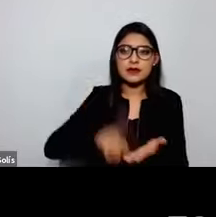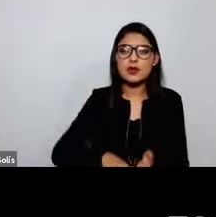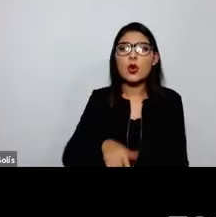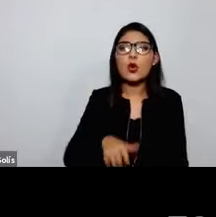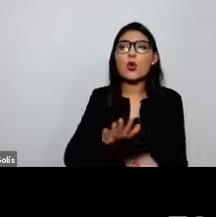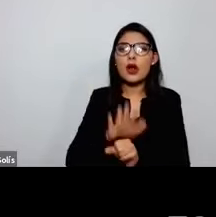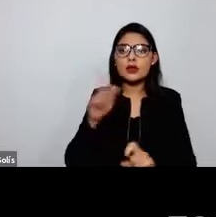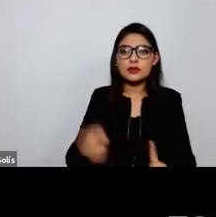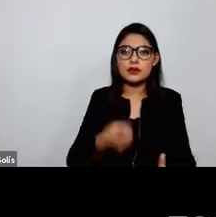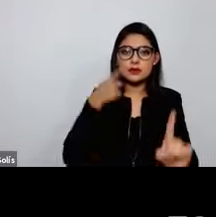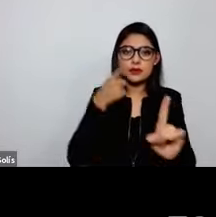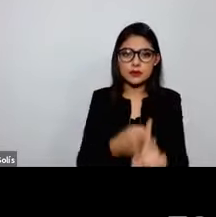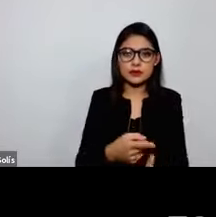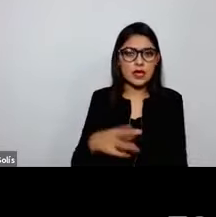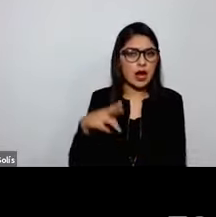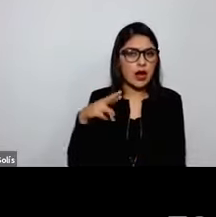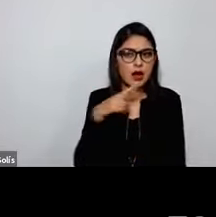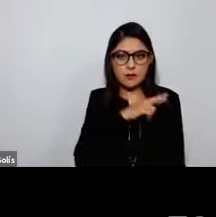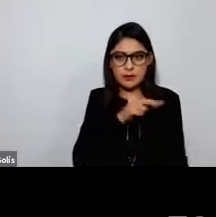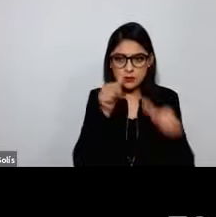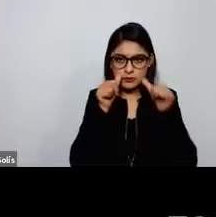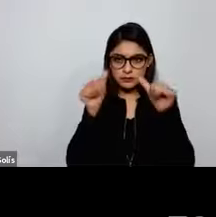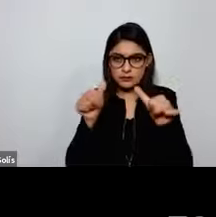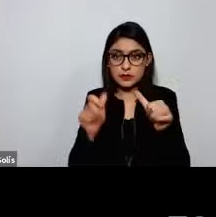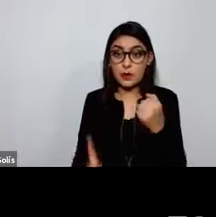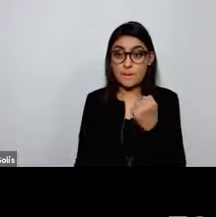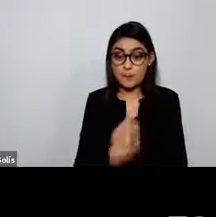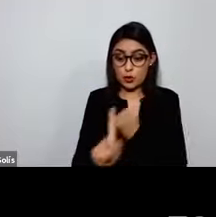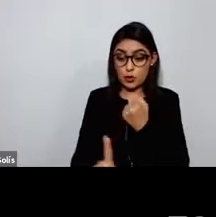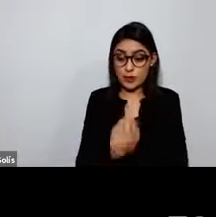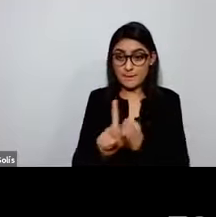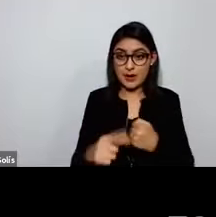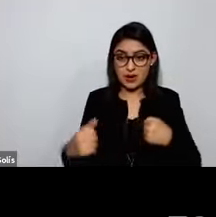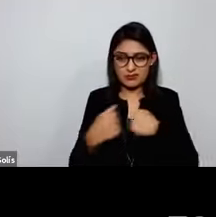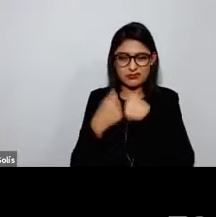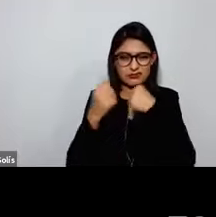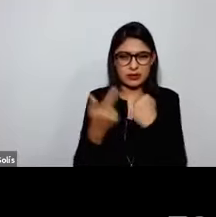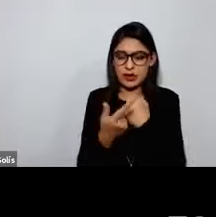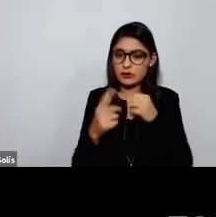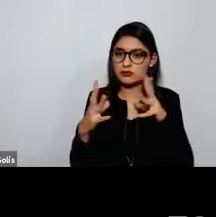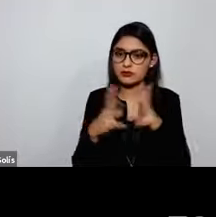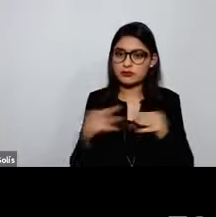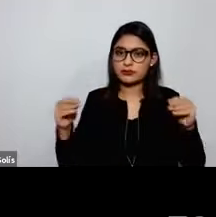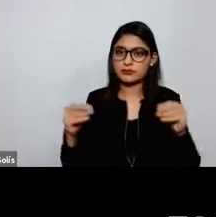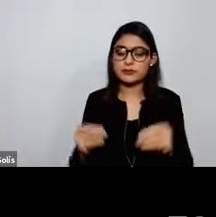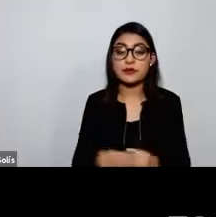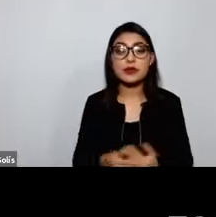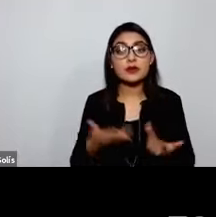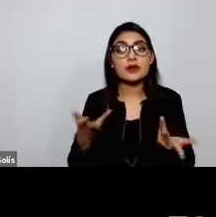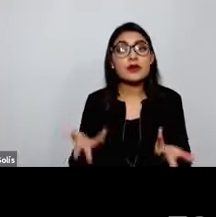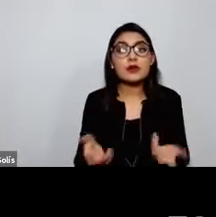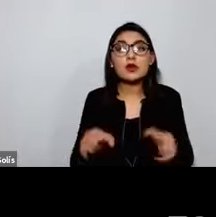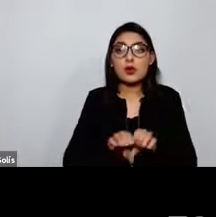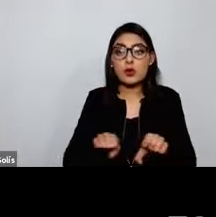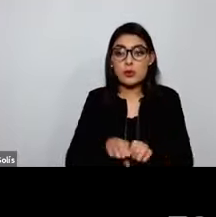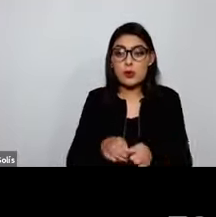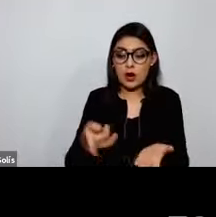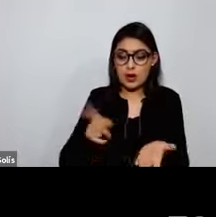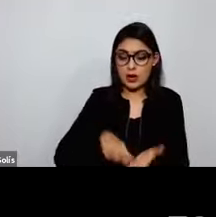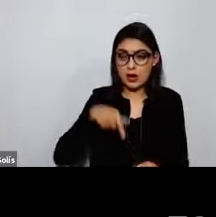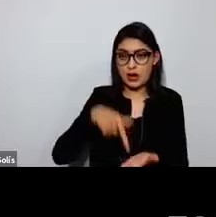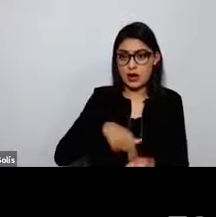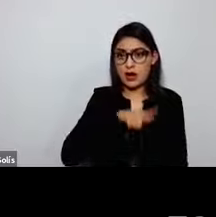finalidad inmediata, que es solucionar la problemática que tenemos en cada caso concreto, aplicando el derecho.